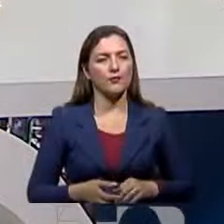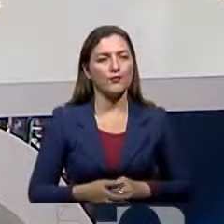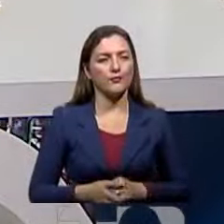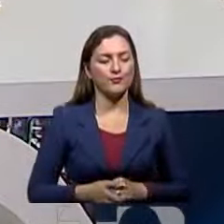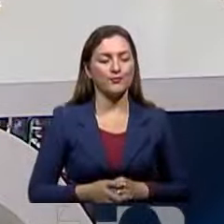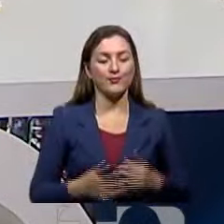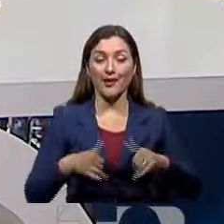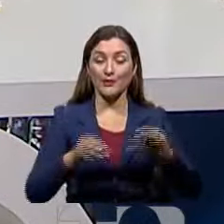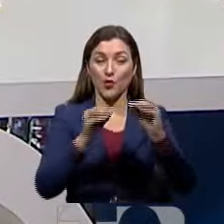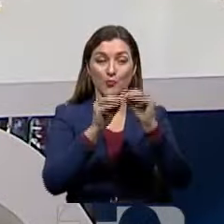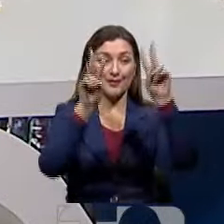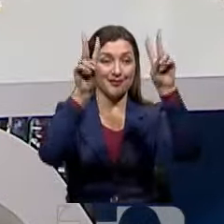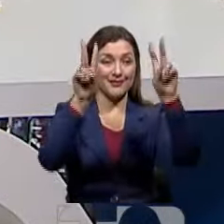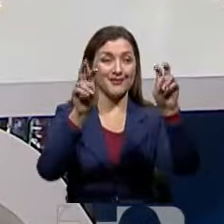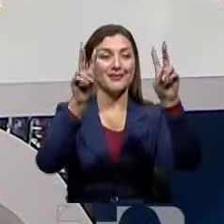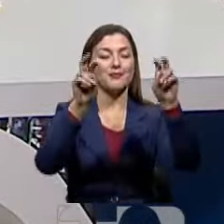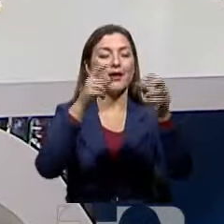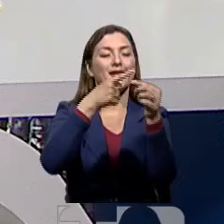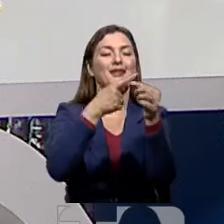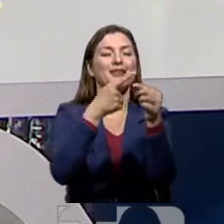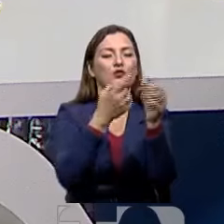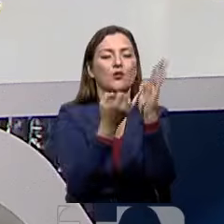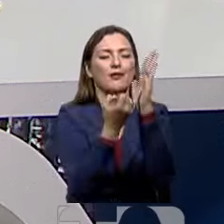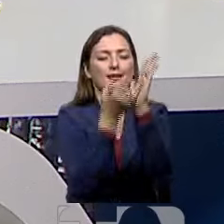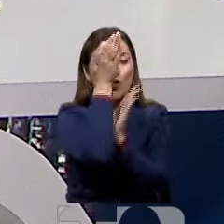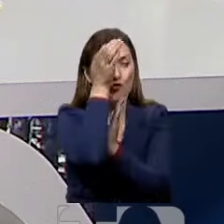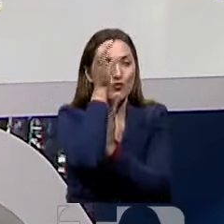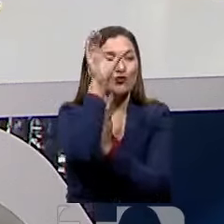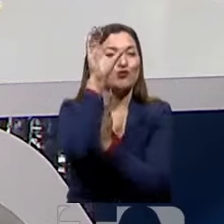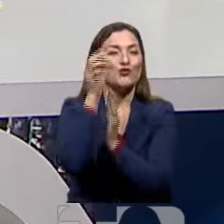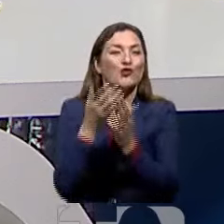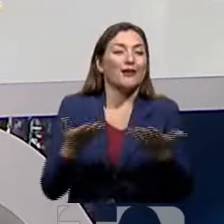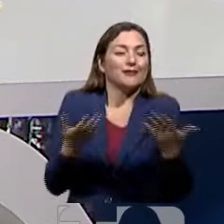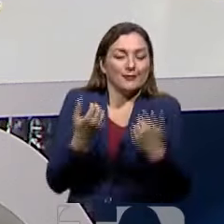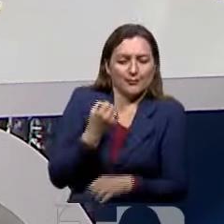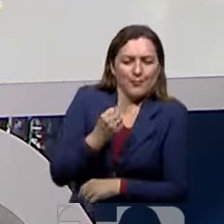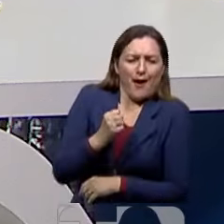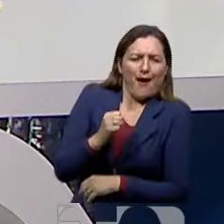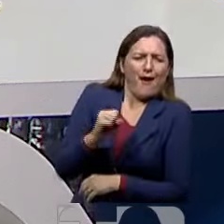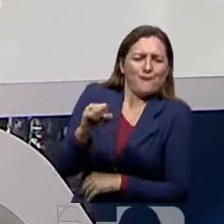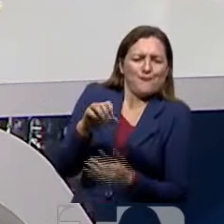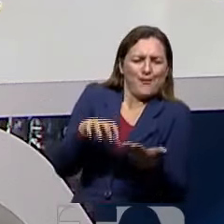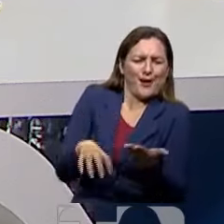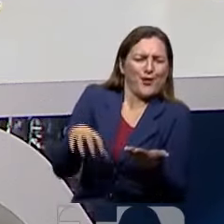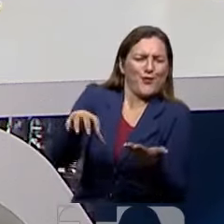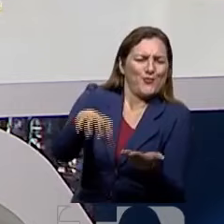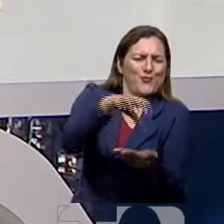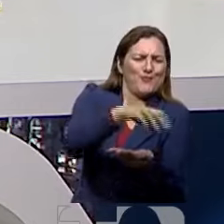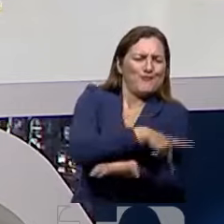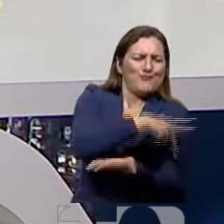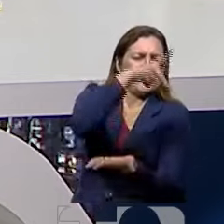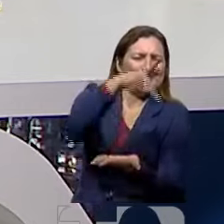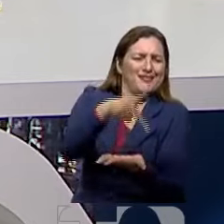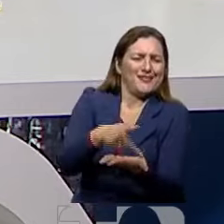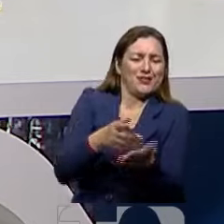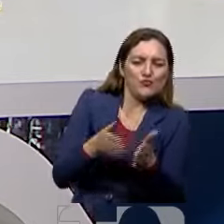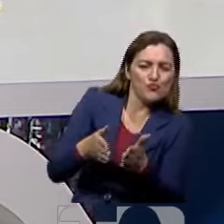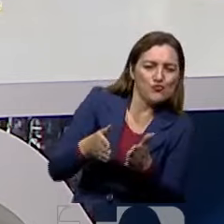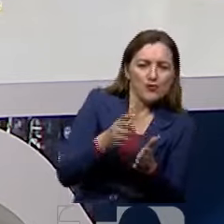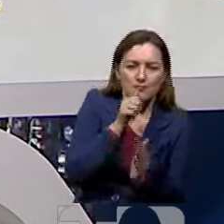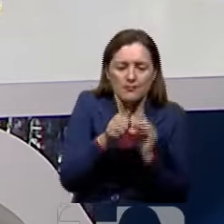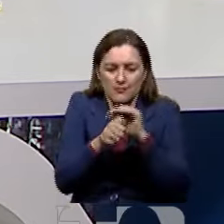Y ya estamos en nuestro segmento Quito, Raíces y Cultura, donde vamos a viajar por las parroquias que son parte de la ruta escondida que